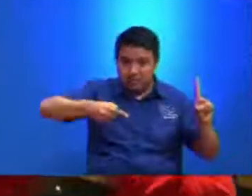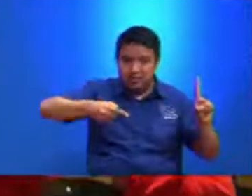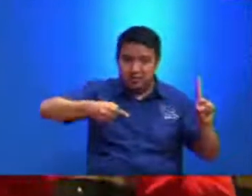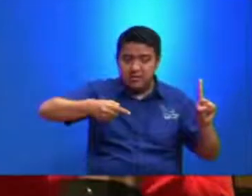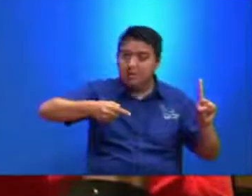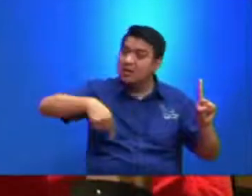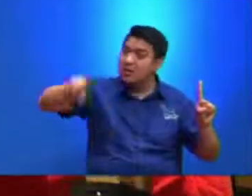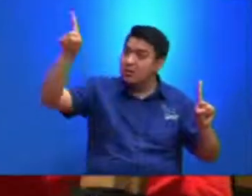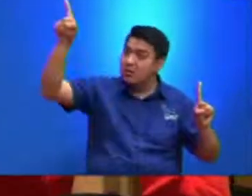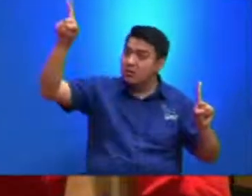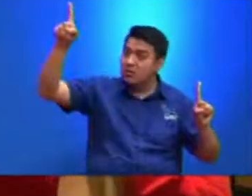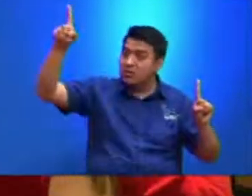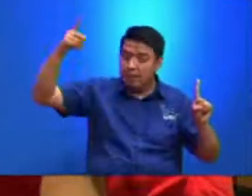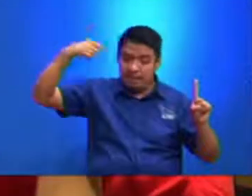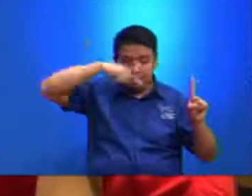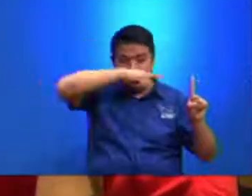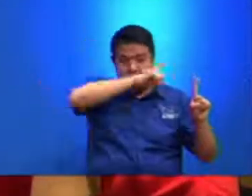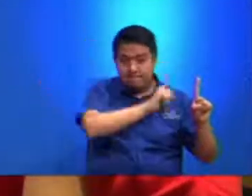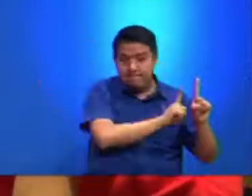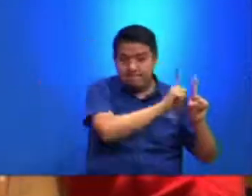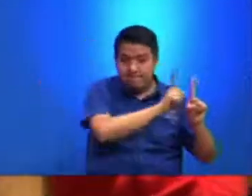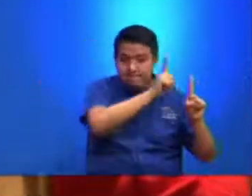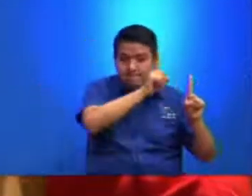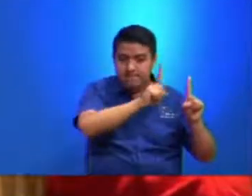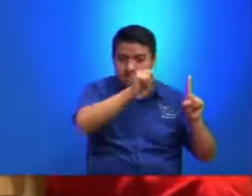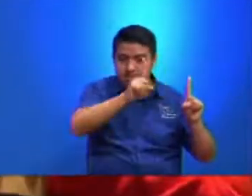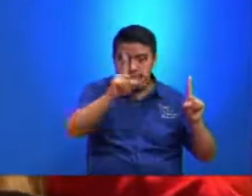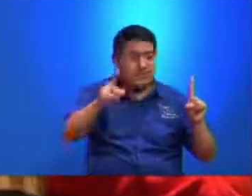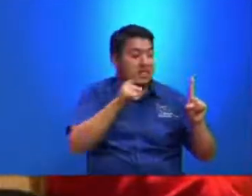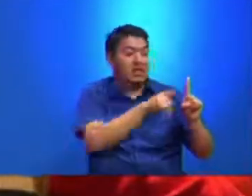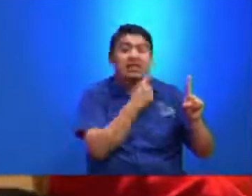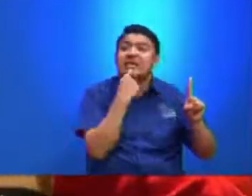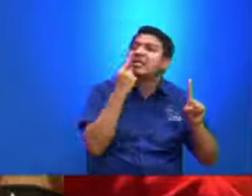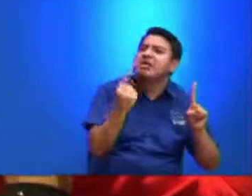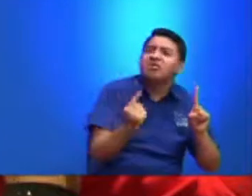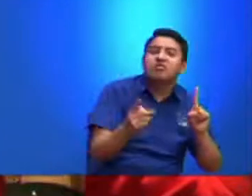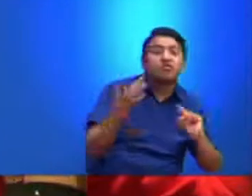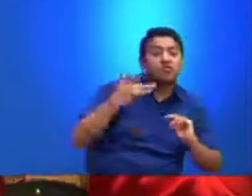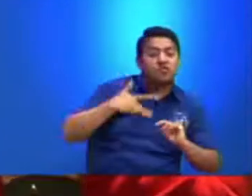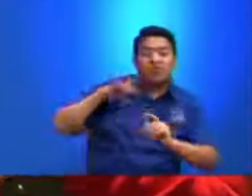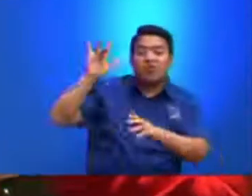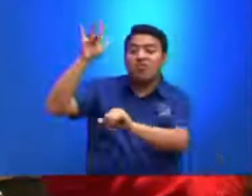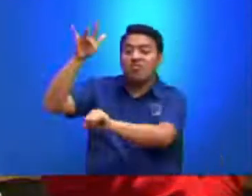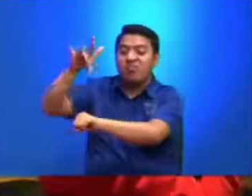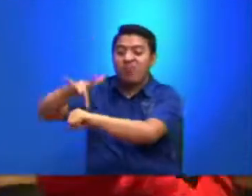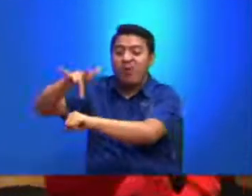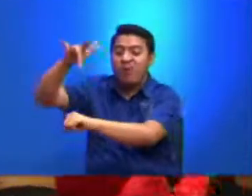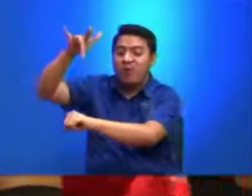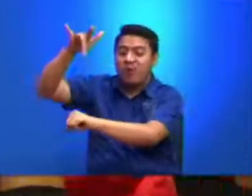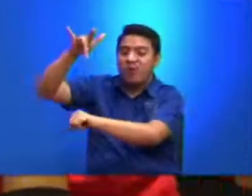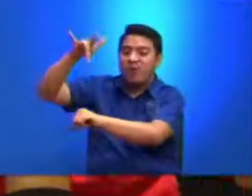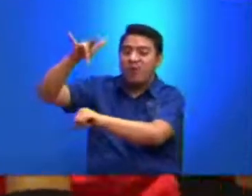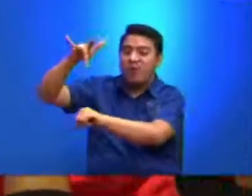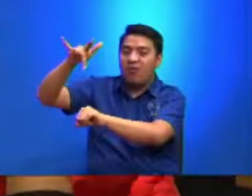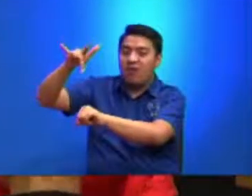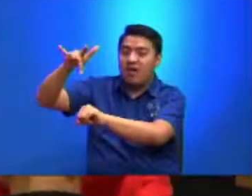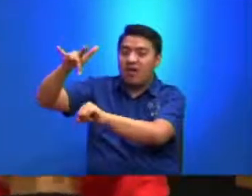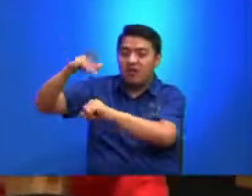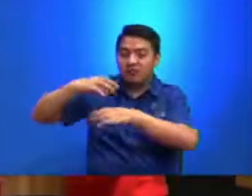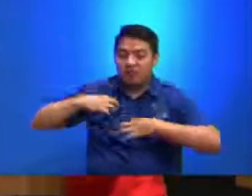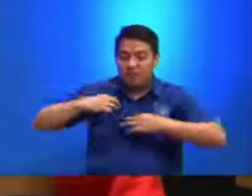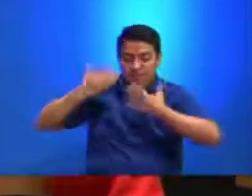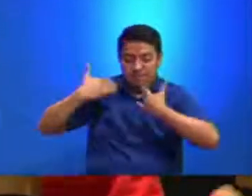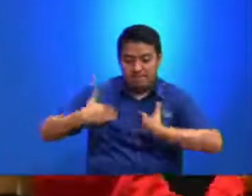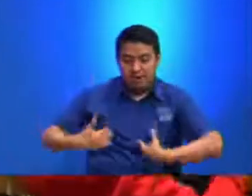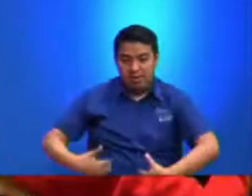ese día que tú pasaste, ella dijo: si tan solo toco el borde